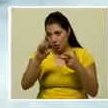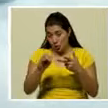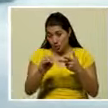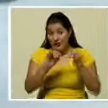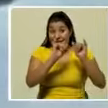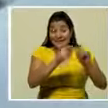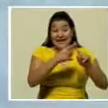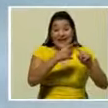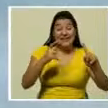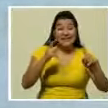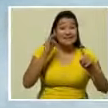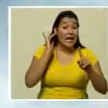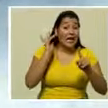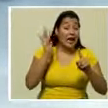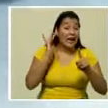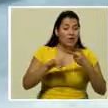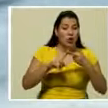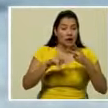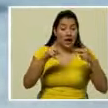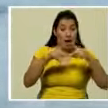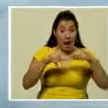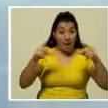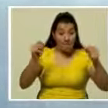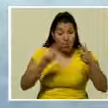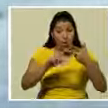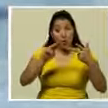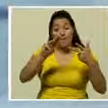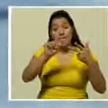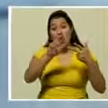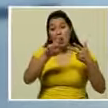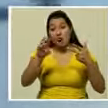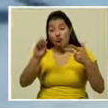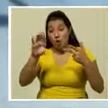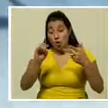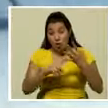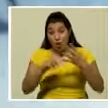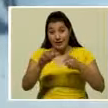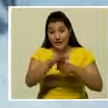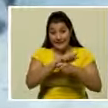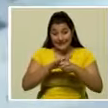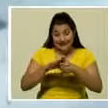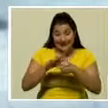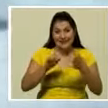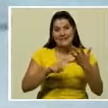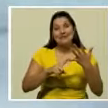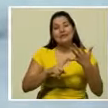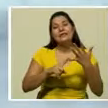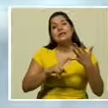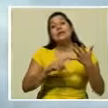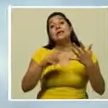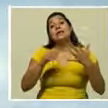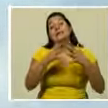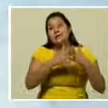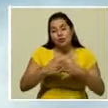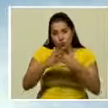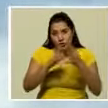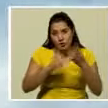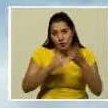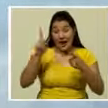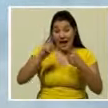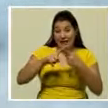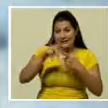California, Japón, Mar Rojo, Islas Británicas y sur de Massachusetts hasta Perú, así